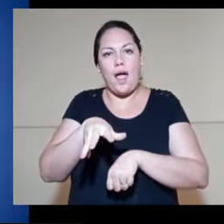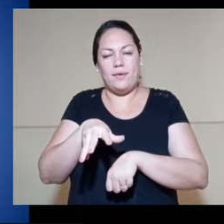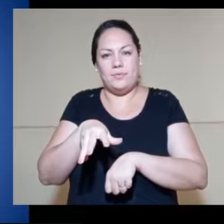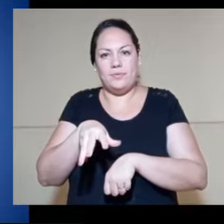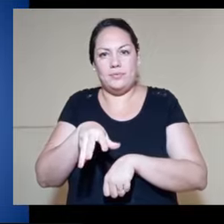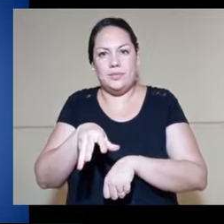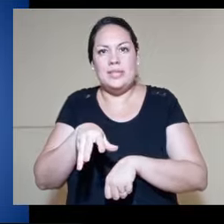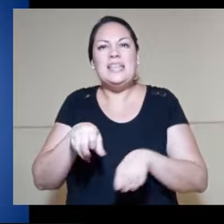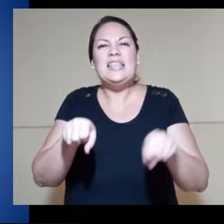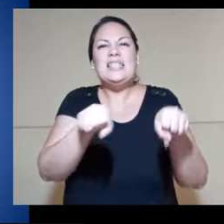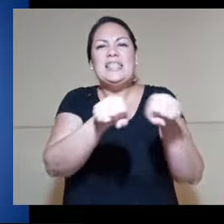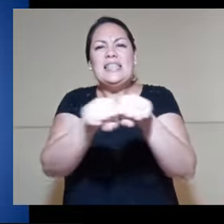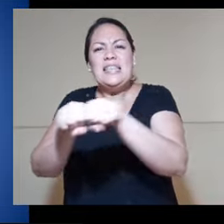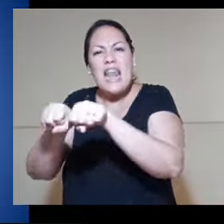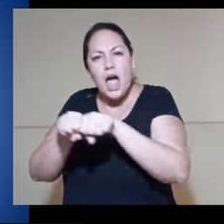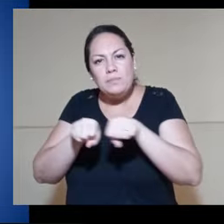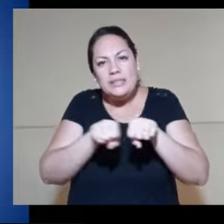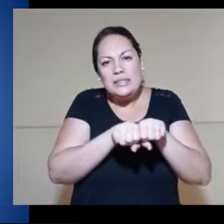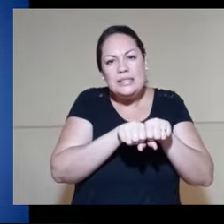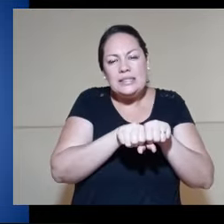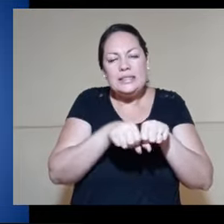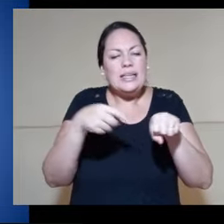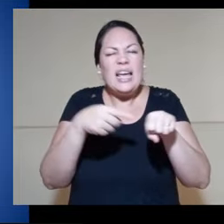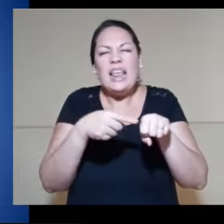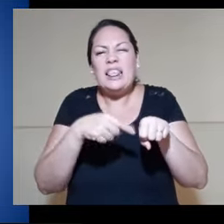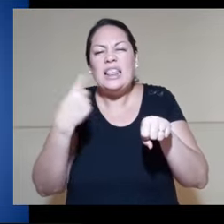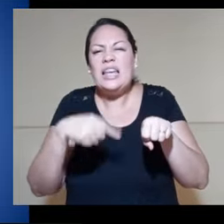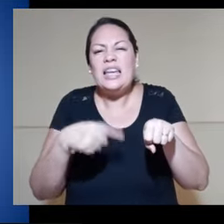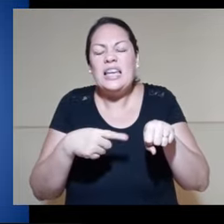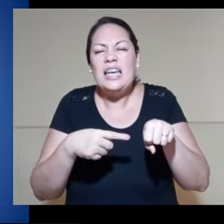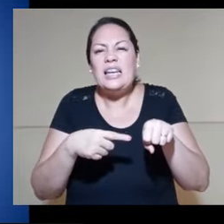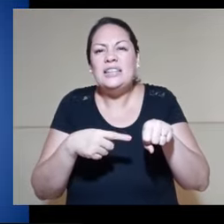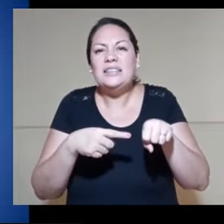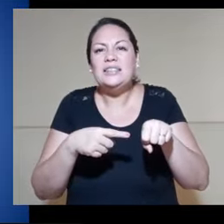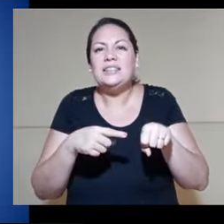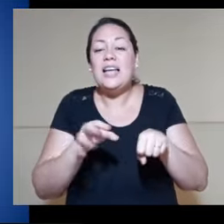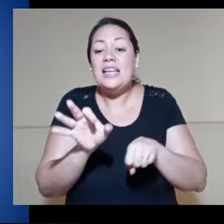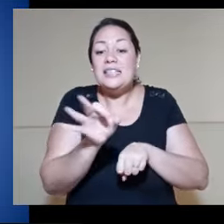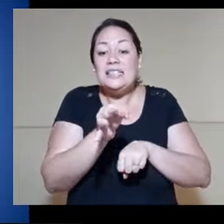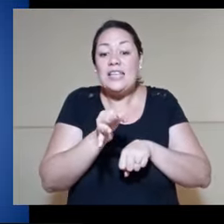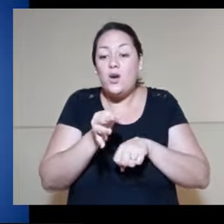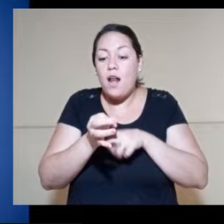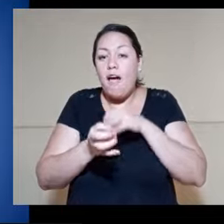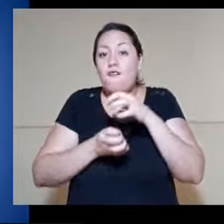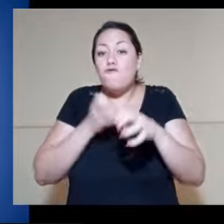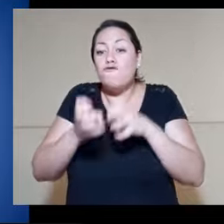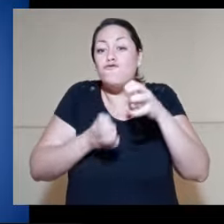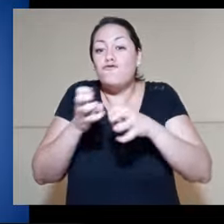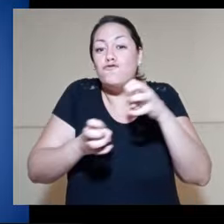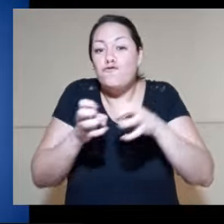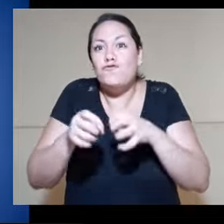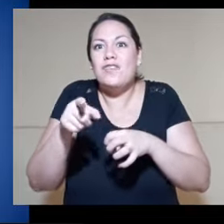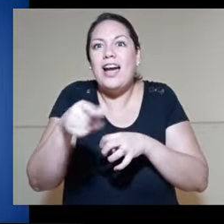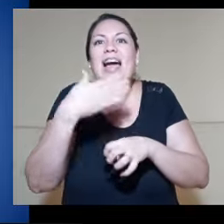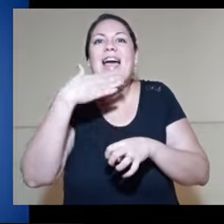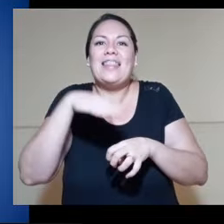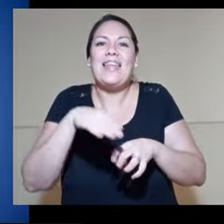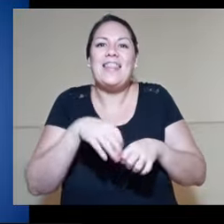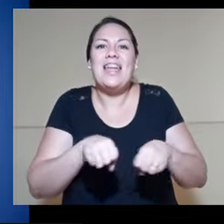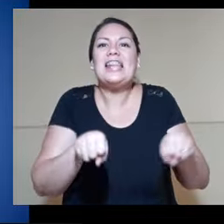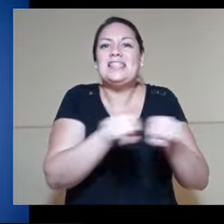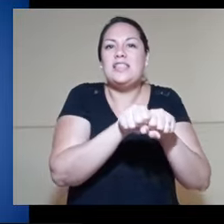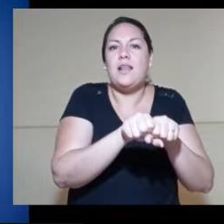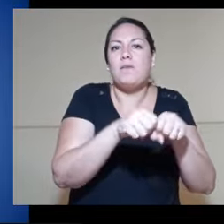la clase pasada lo de neurona, y todo lo que es de sinapsis, como les digo, es el funcionamiento de la célula, les va a